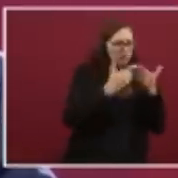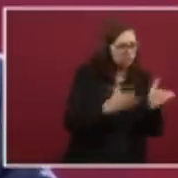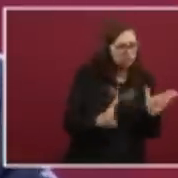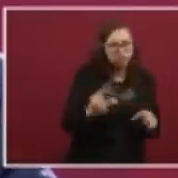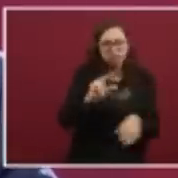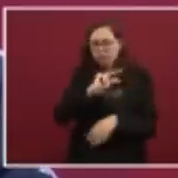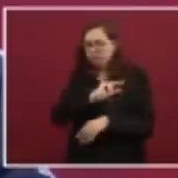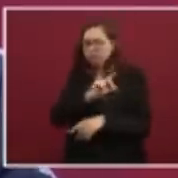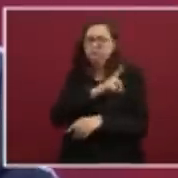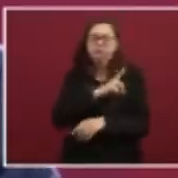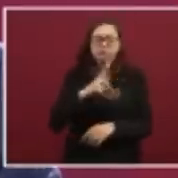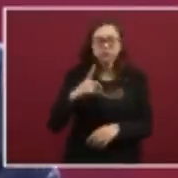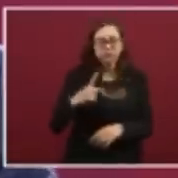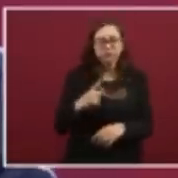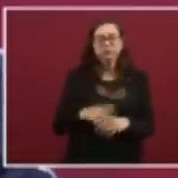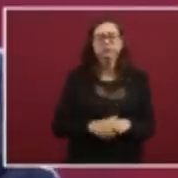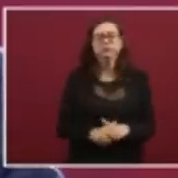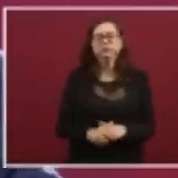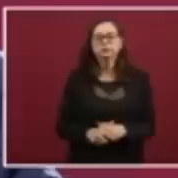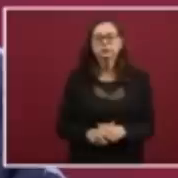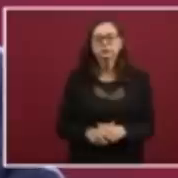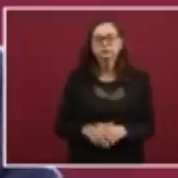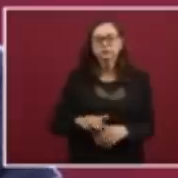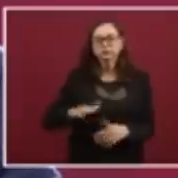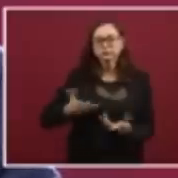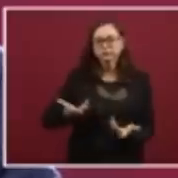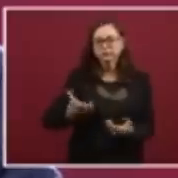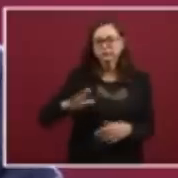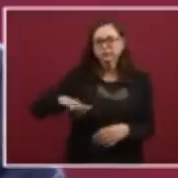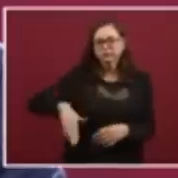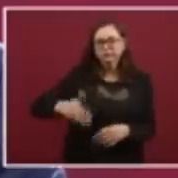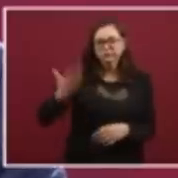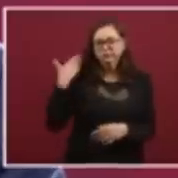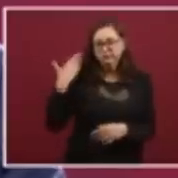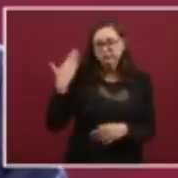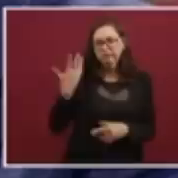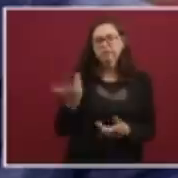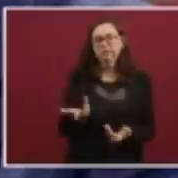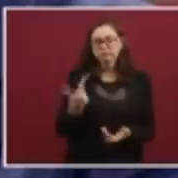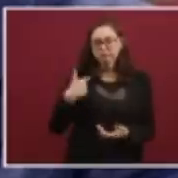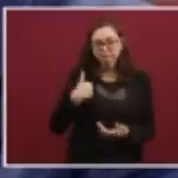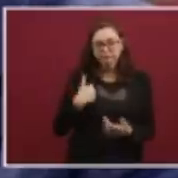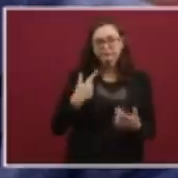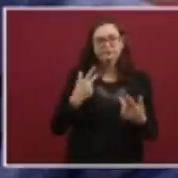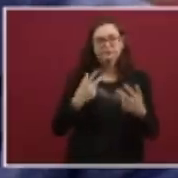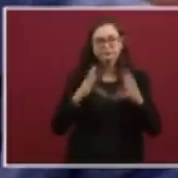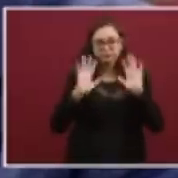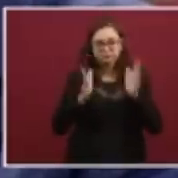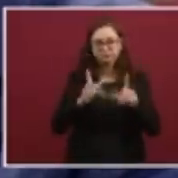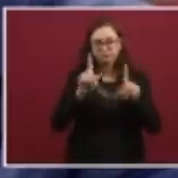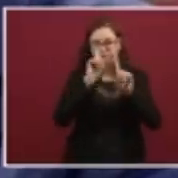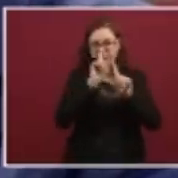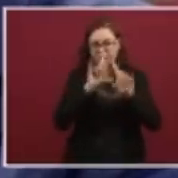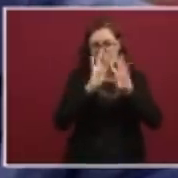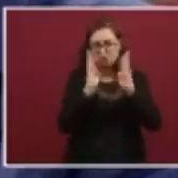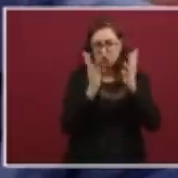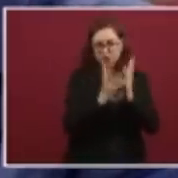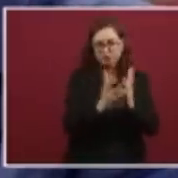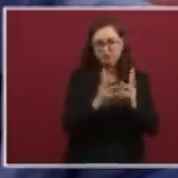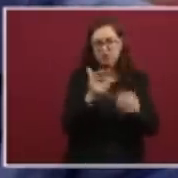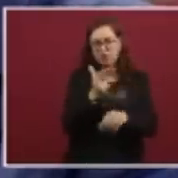hospitales. Recientemente hemos empezado, personalmente yo he tenido una reunión con el Consejo de Hospitales